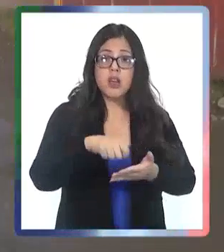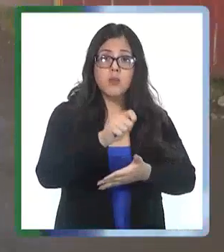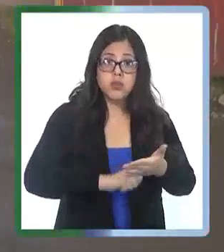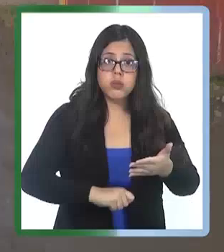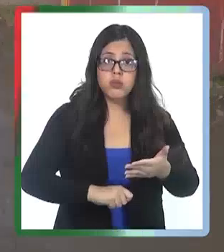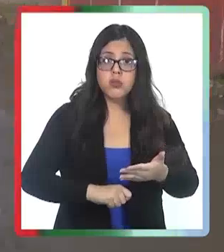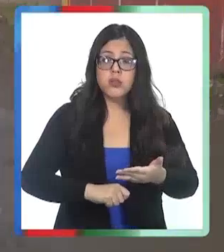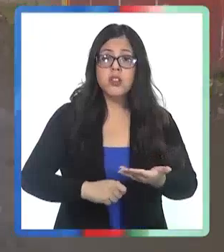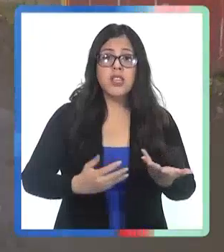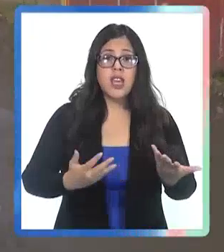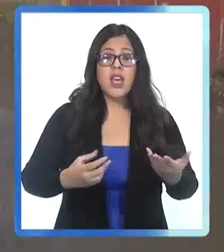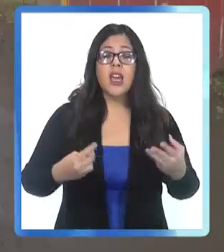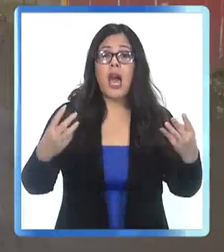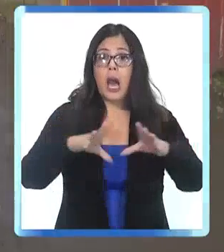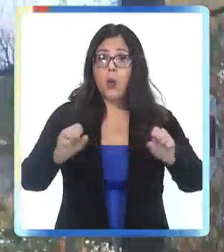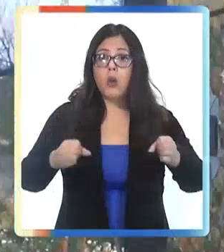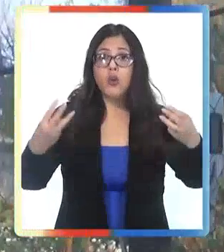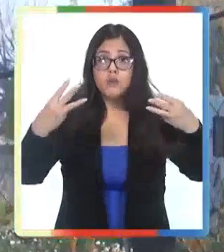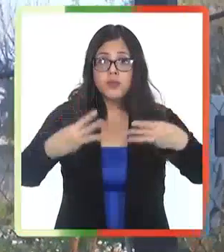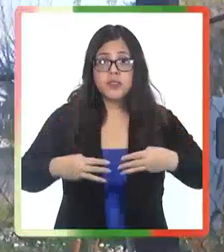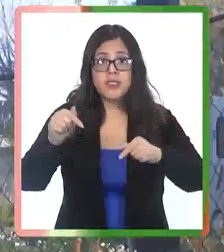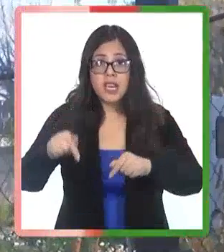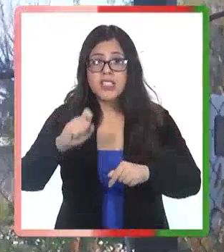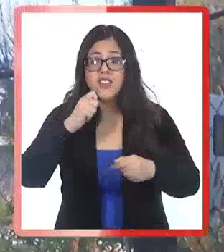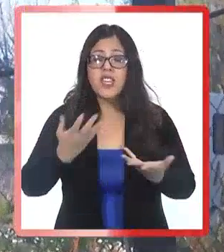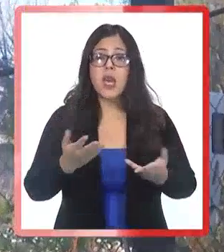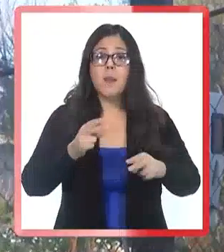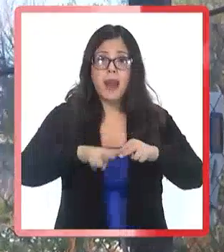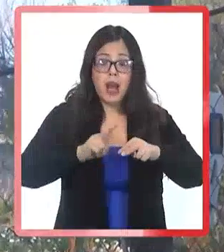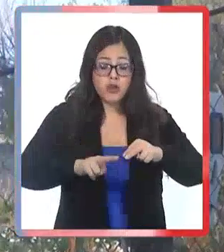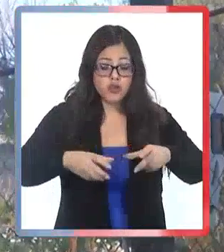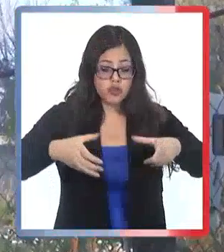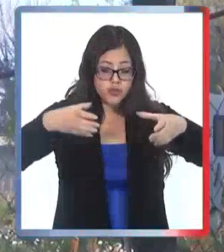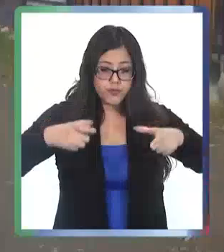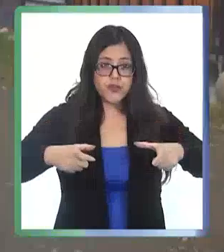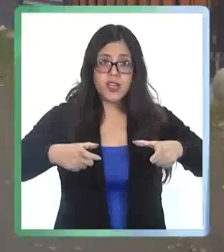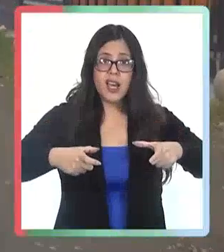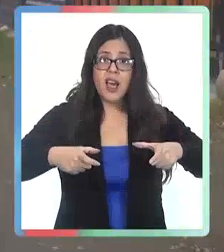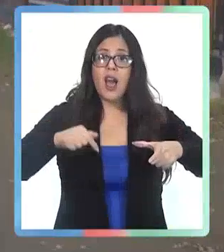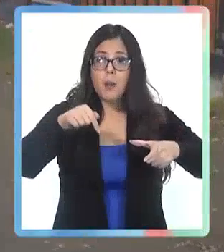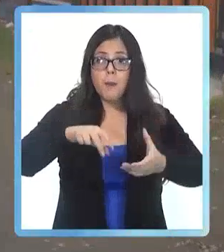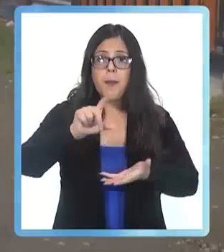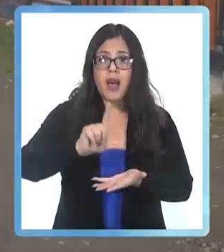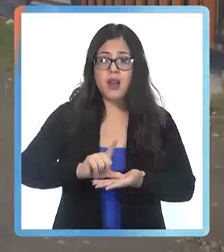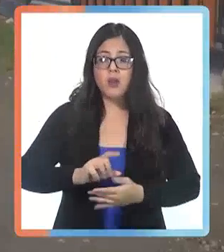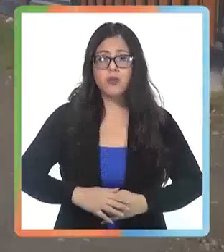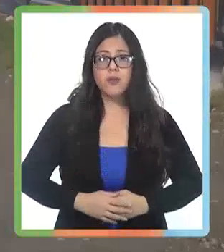Aguas Magallanes para diversos proyectos, entre ellos un alcantarillado para el sector periurbano.